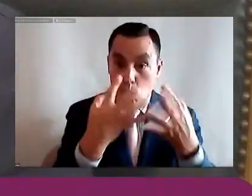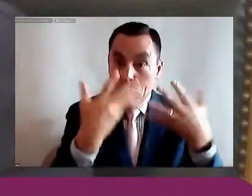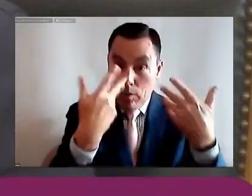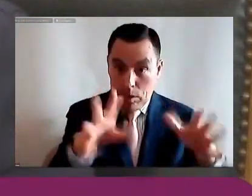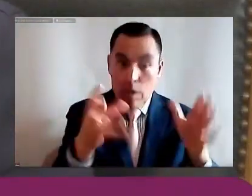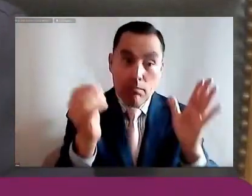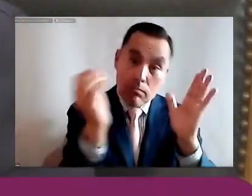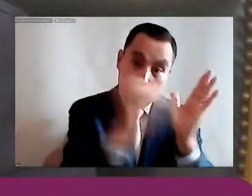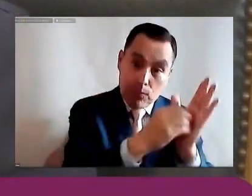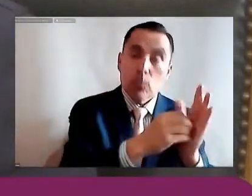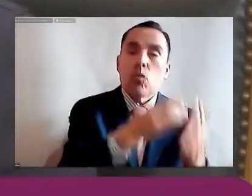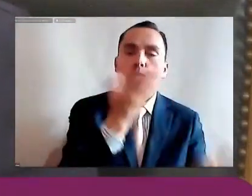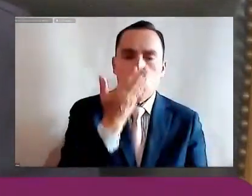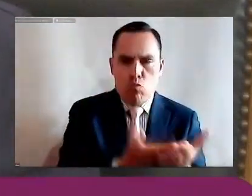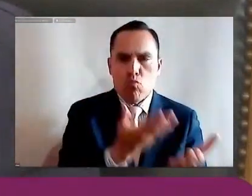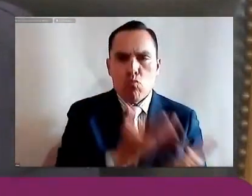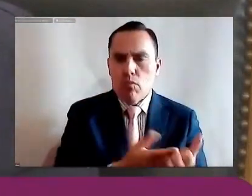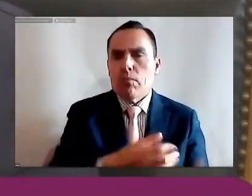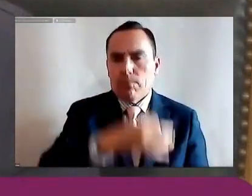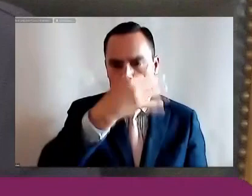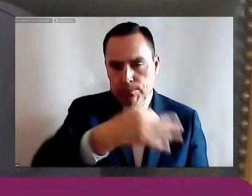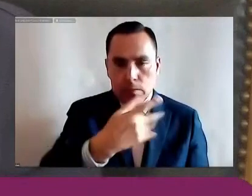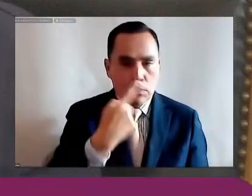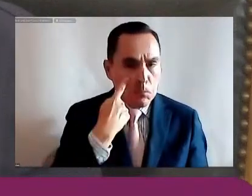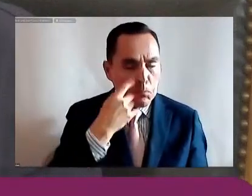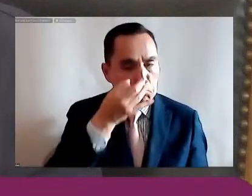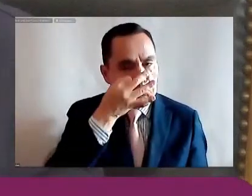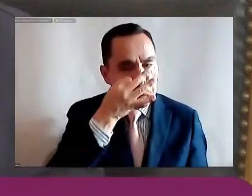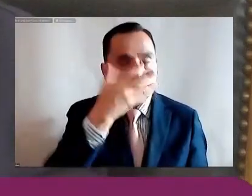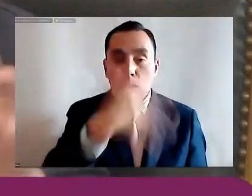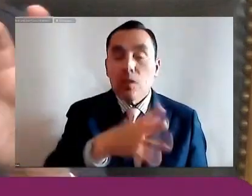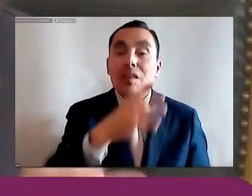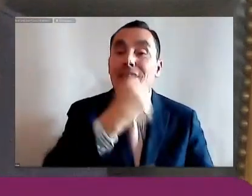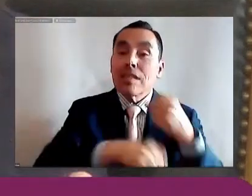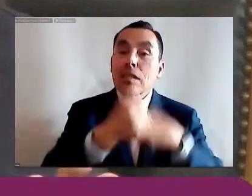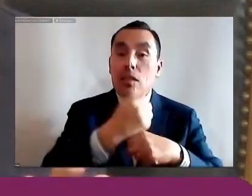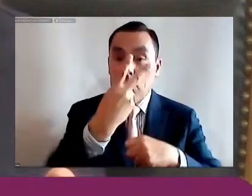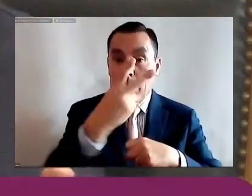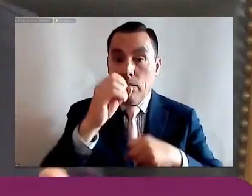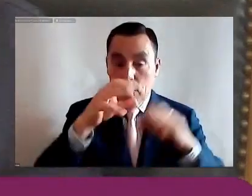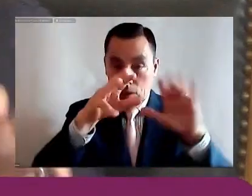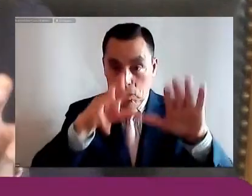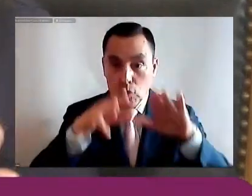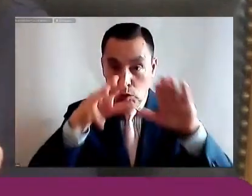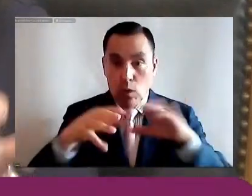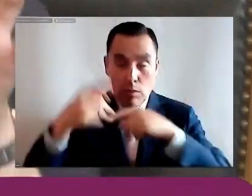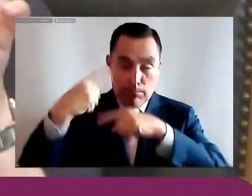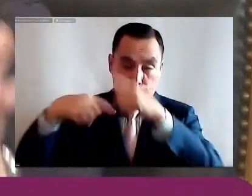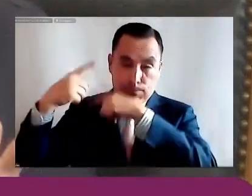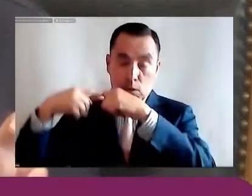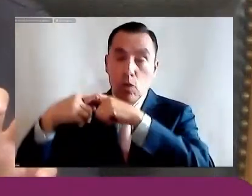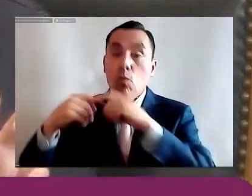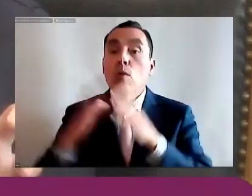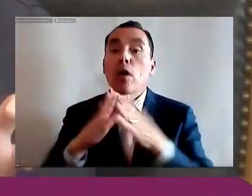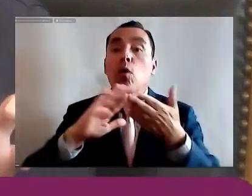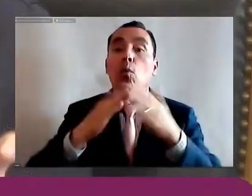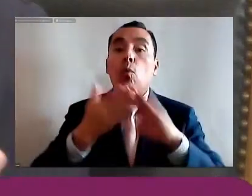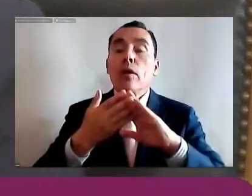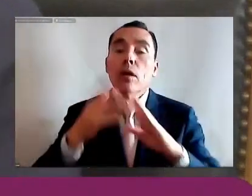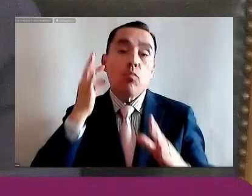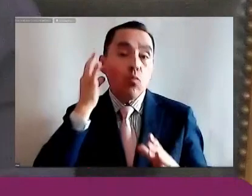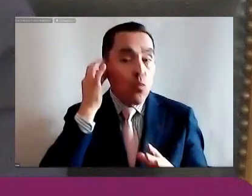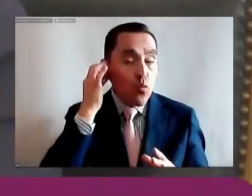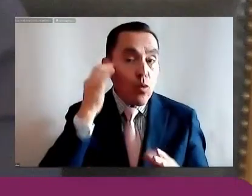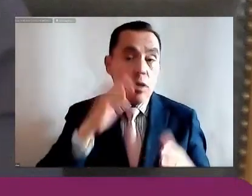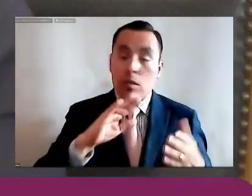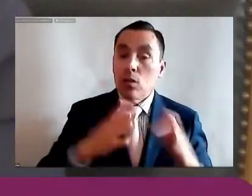tiempo, se han desarrollado ya desde el año 2019, primero por Comunidad Mujer y después los números de Comunidad Mujer